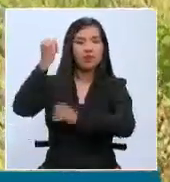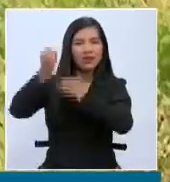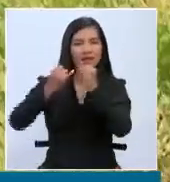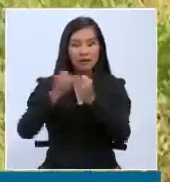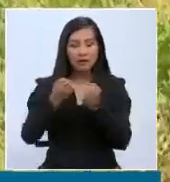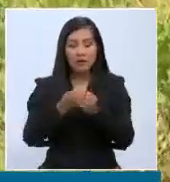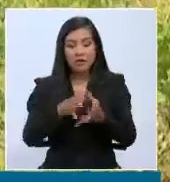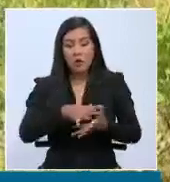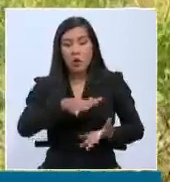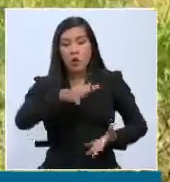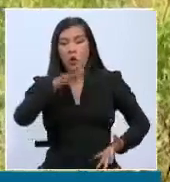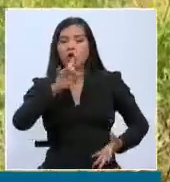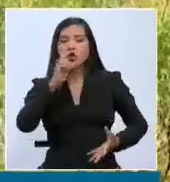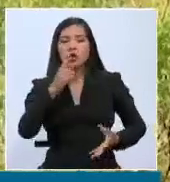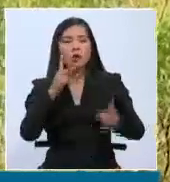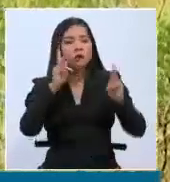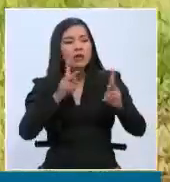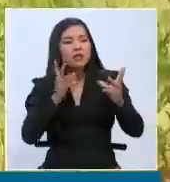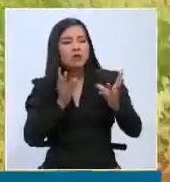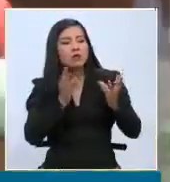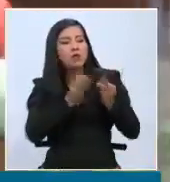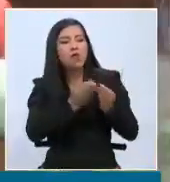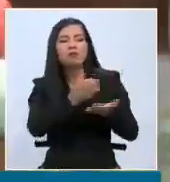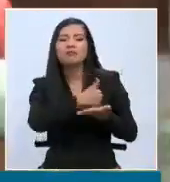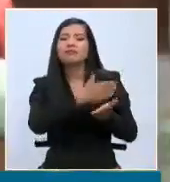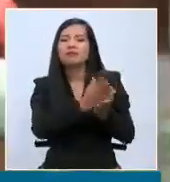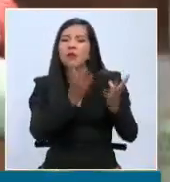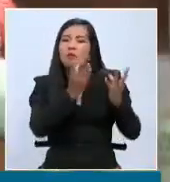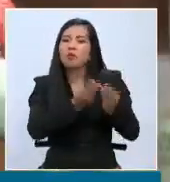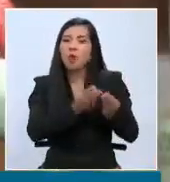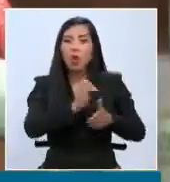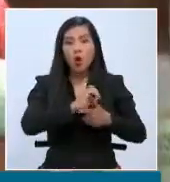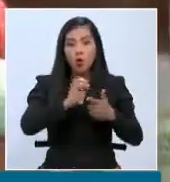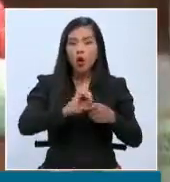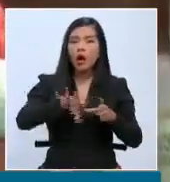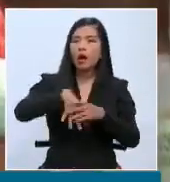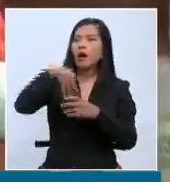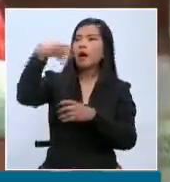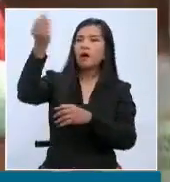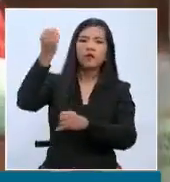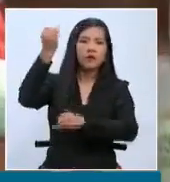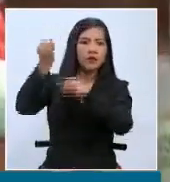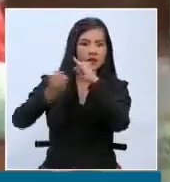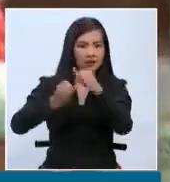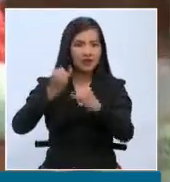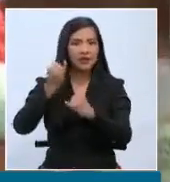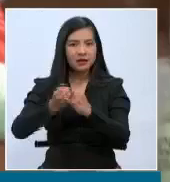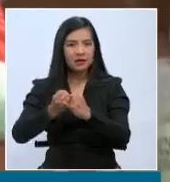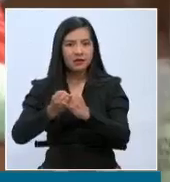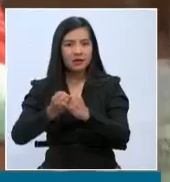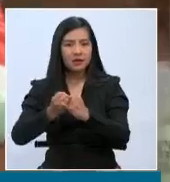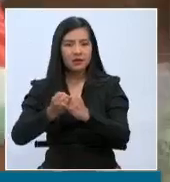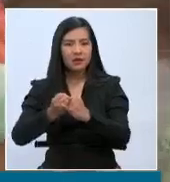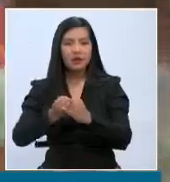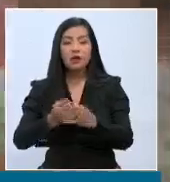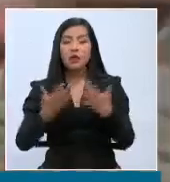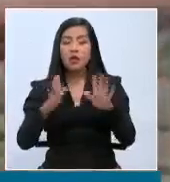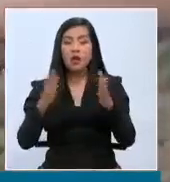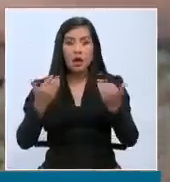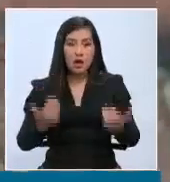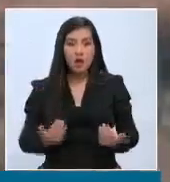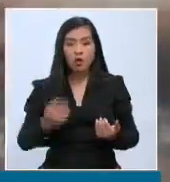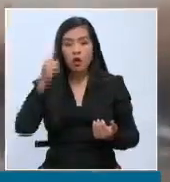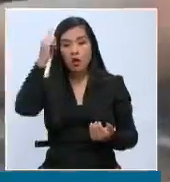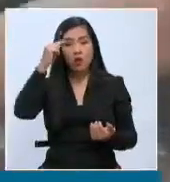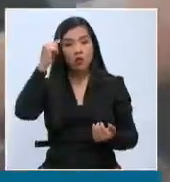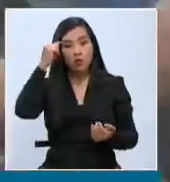se concentraba en pocas manos o se exportaba al exterior. En este periodo del gobierno